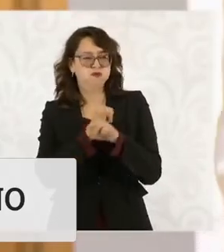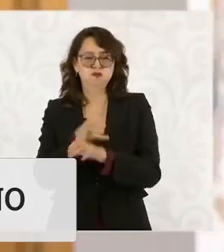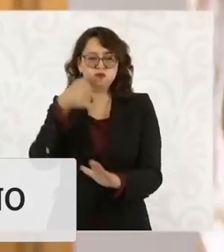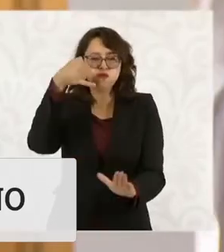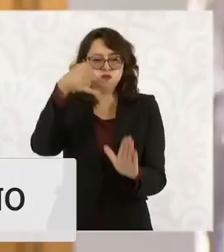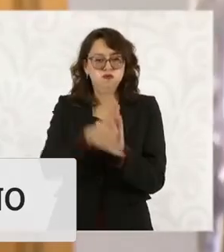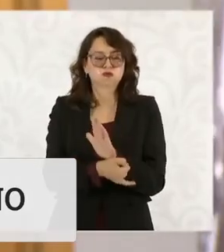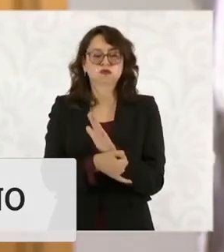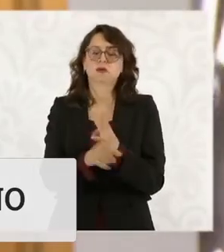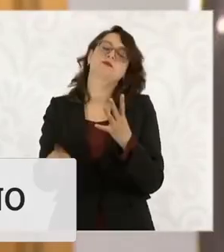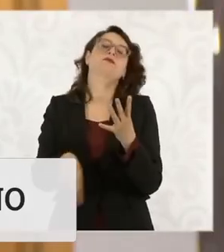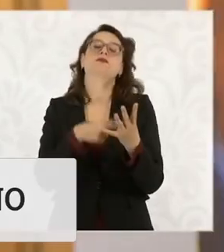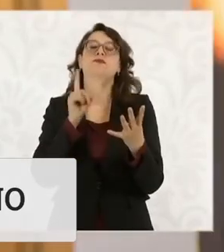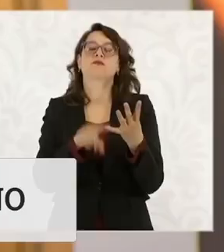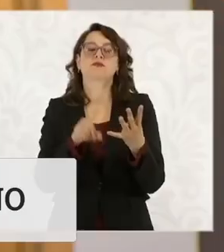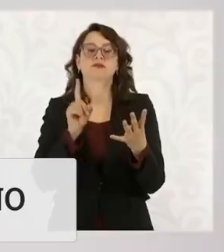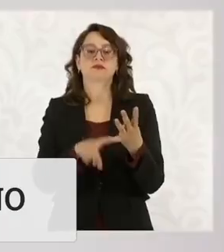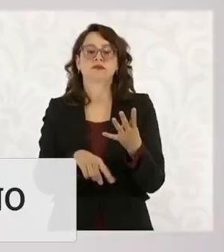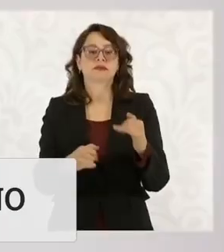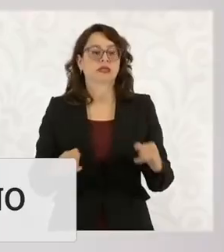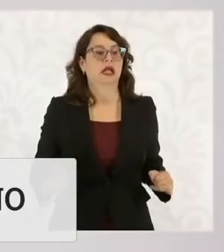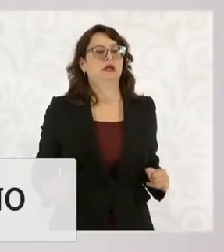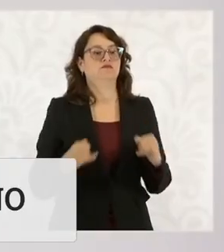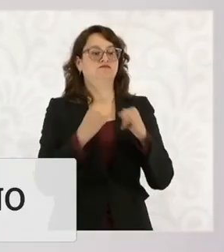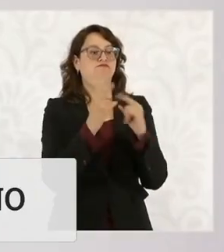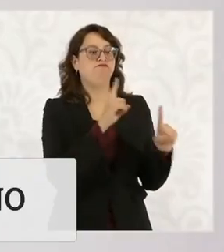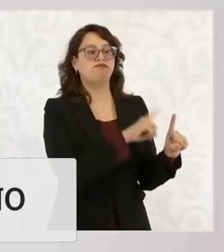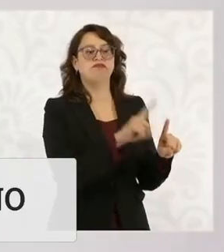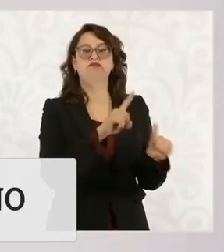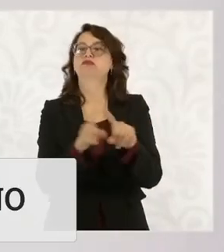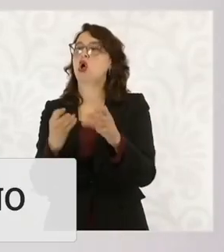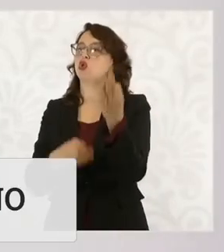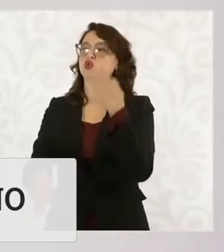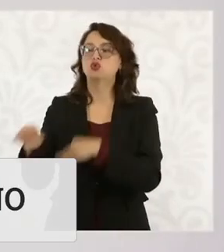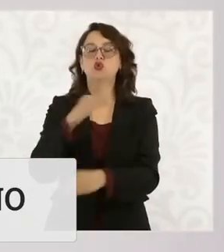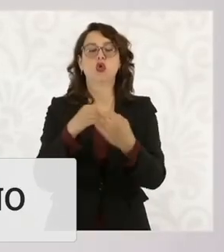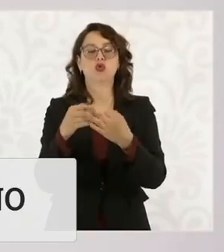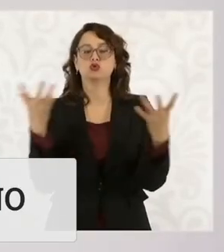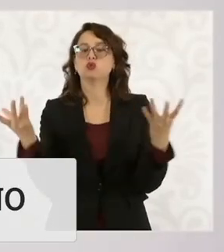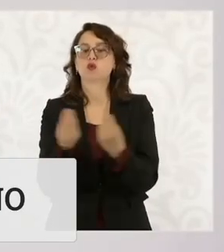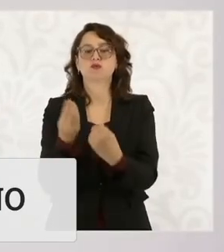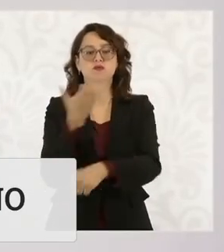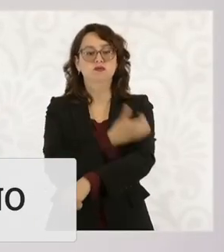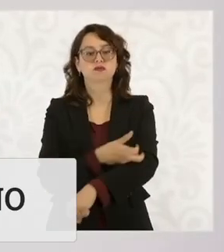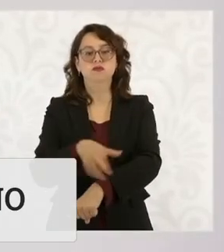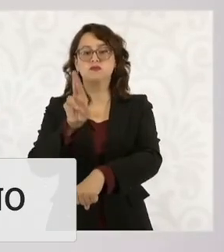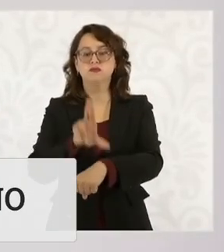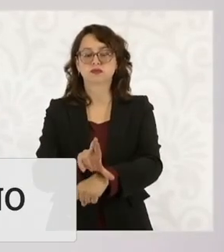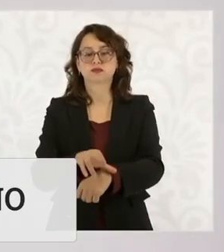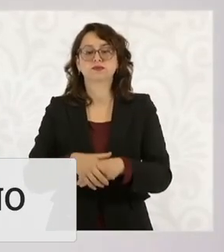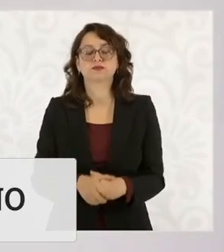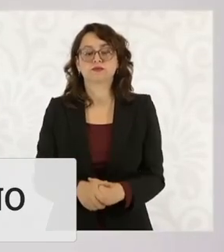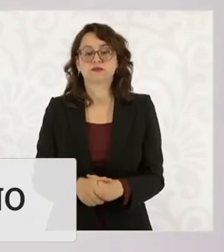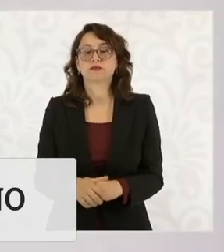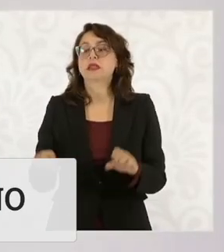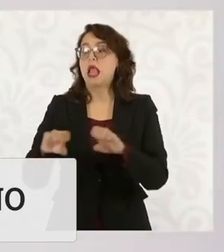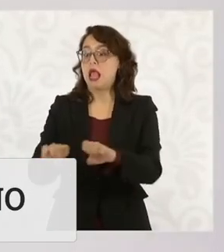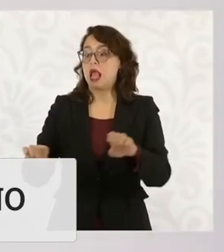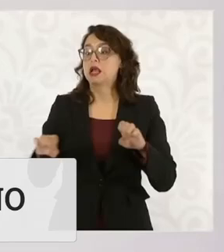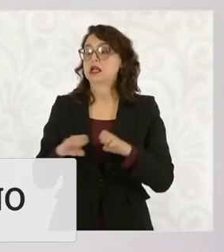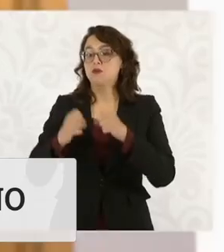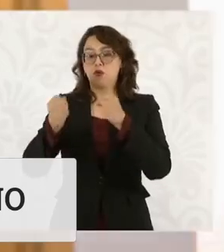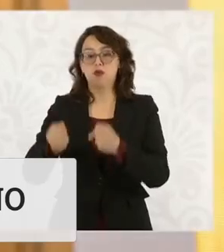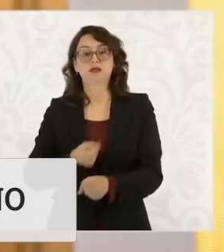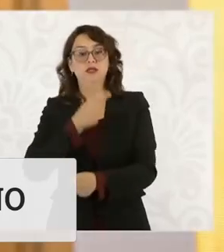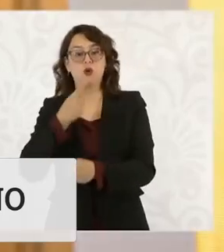investigación e inteligencia y coordinación entre todos los órganos de gobierno. Con el Gabinete de